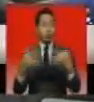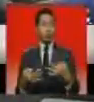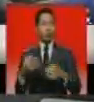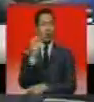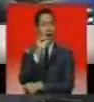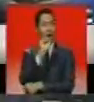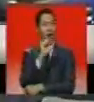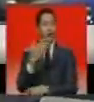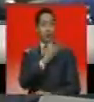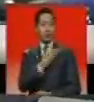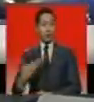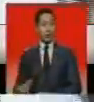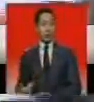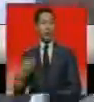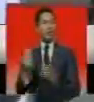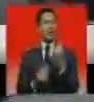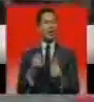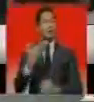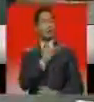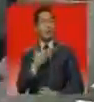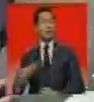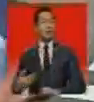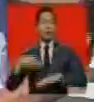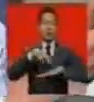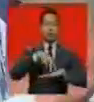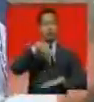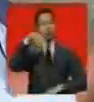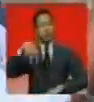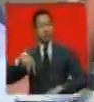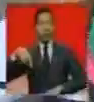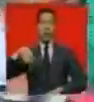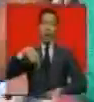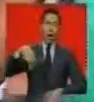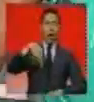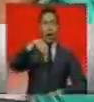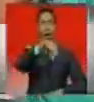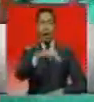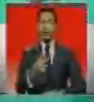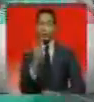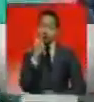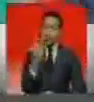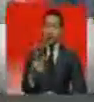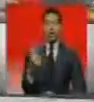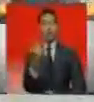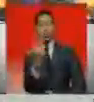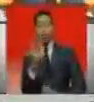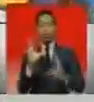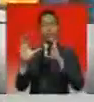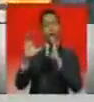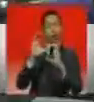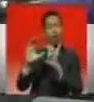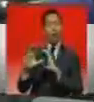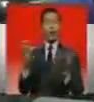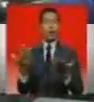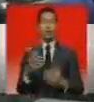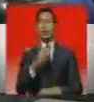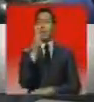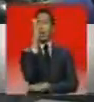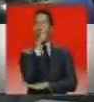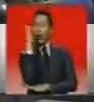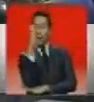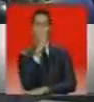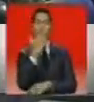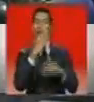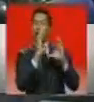caravana, se bajó el presidente, tomó contacto con ambos conductores, pudo hablar con personal de salud